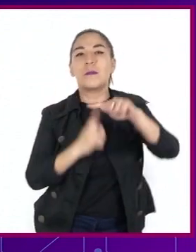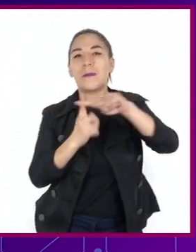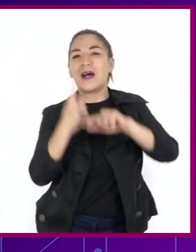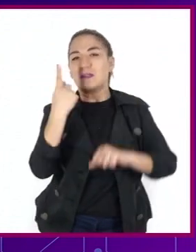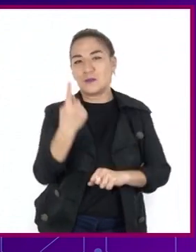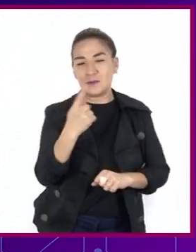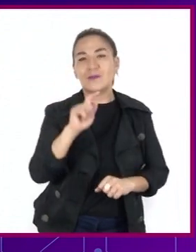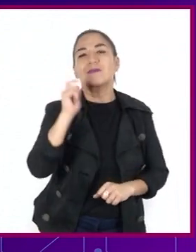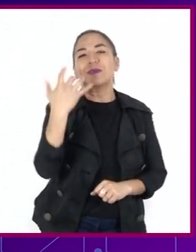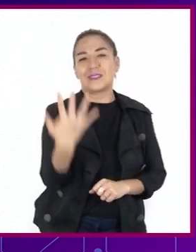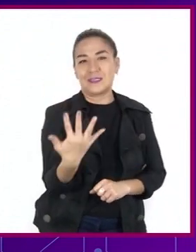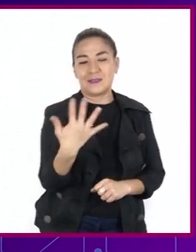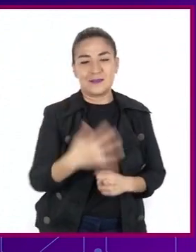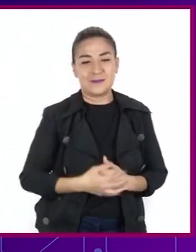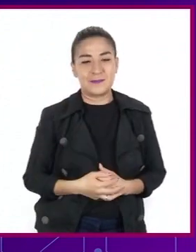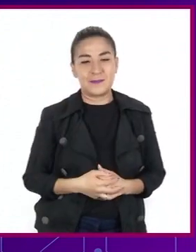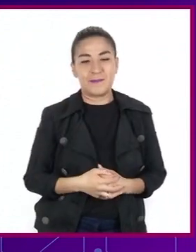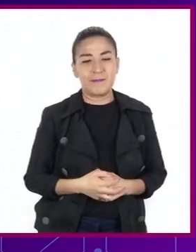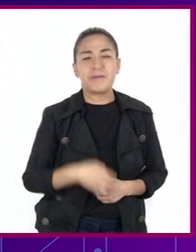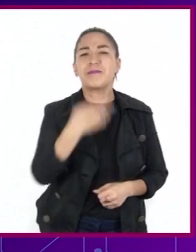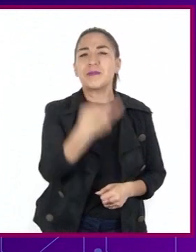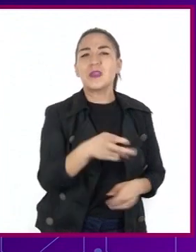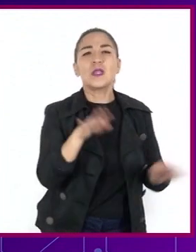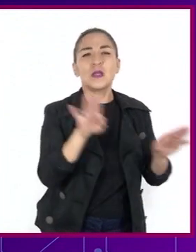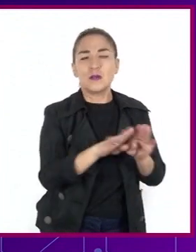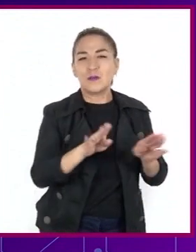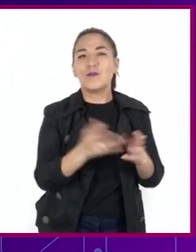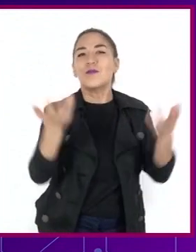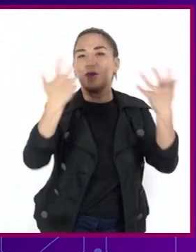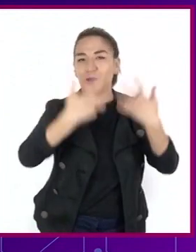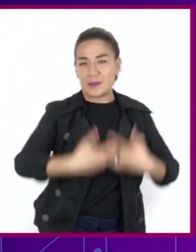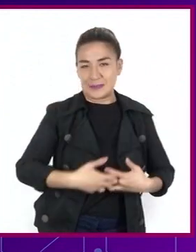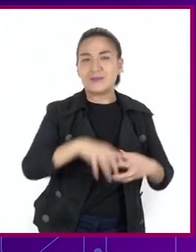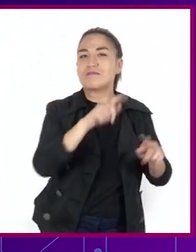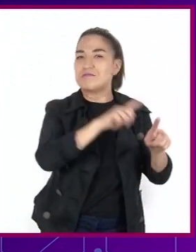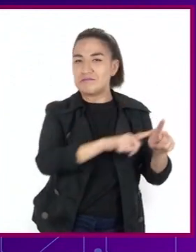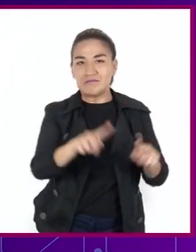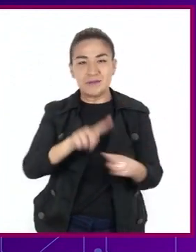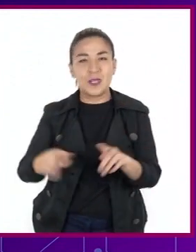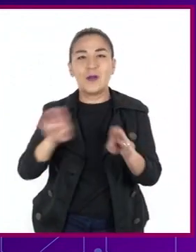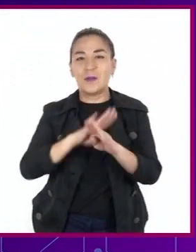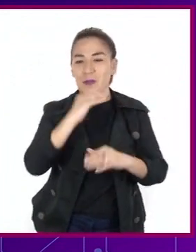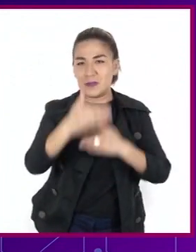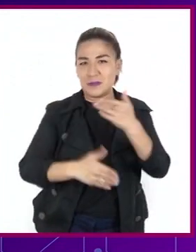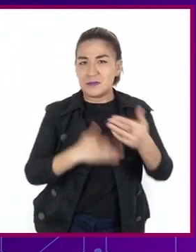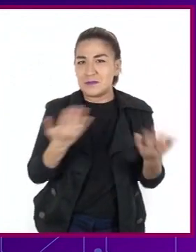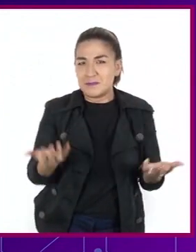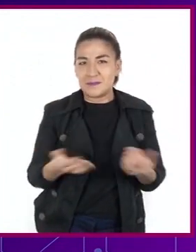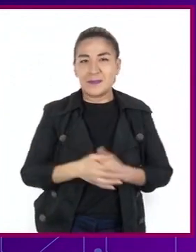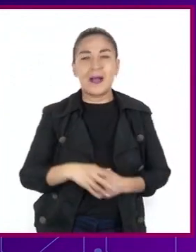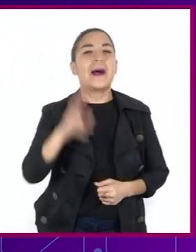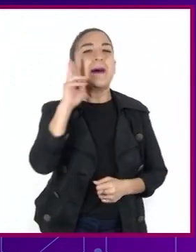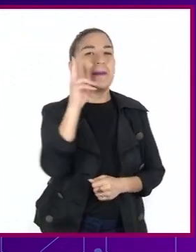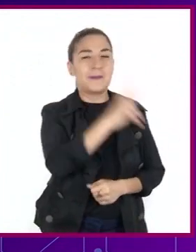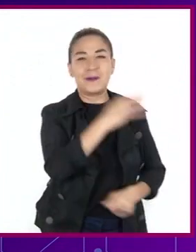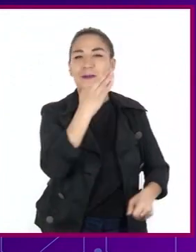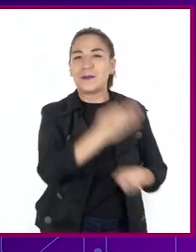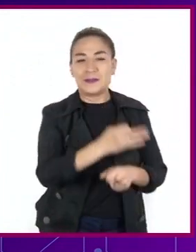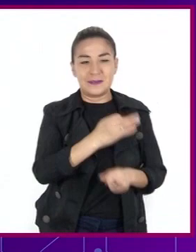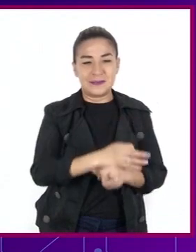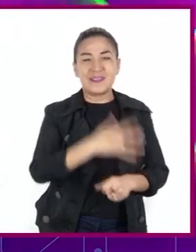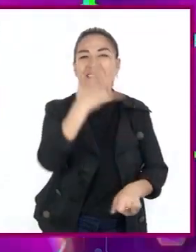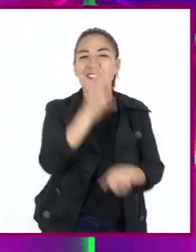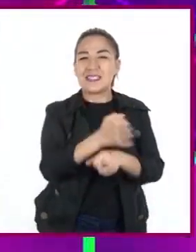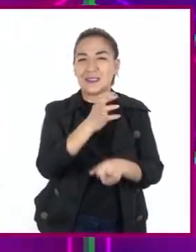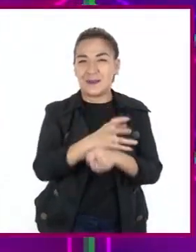5. ¿Pero esta expresión algebraica funciona para cualquier término de la sucesión? Vamos a comprobarlo con el quinto